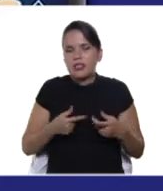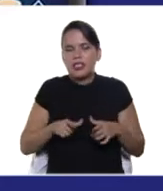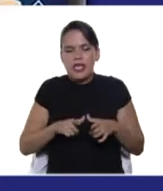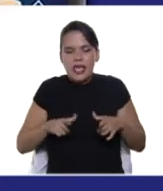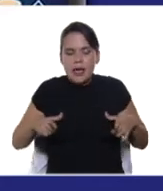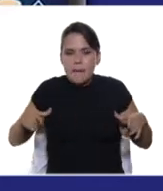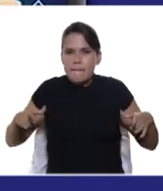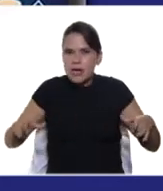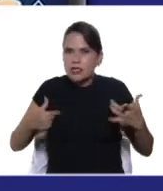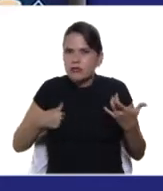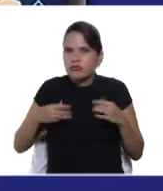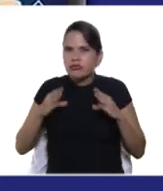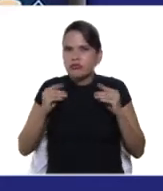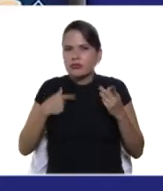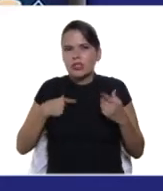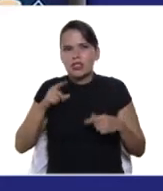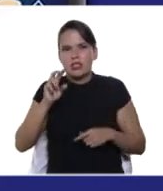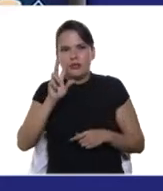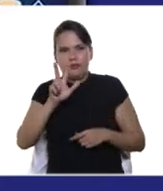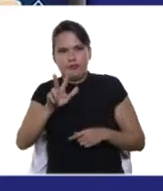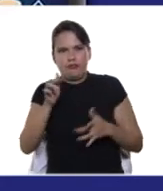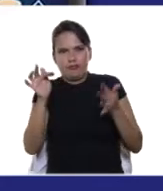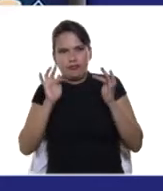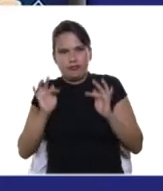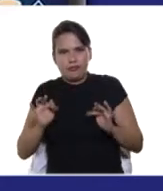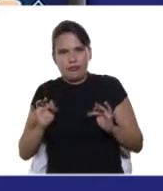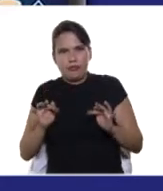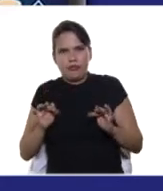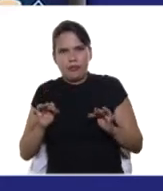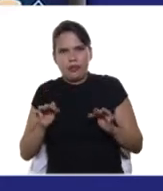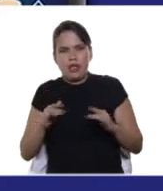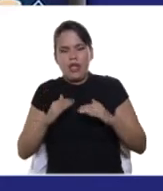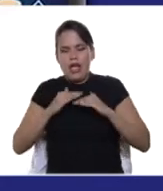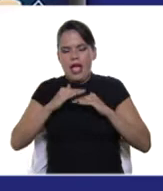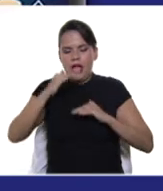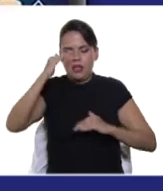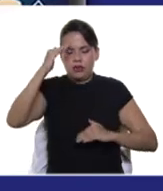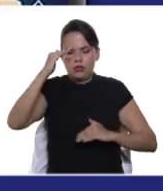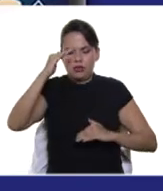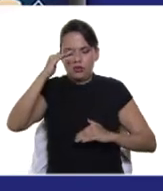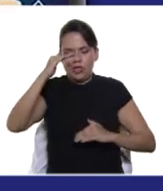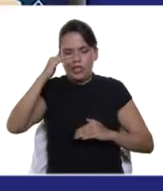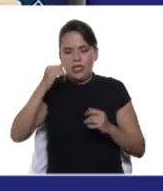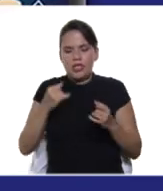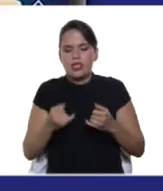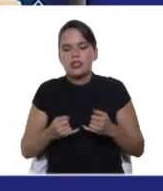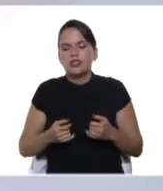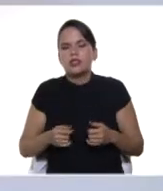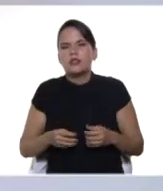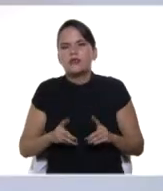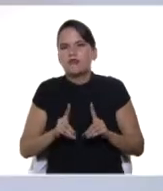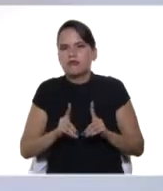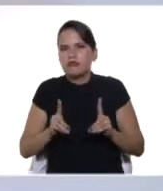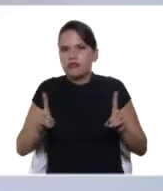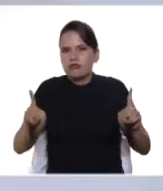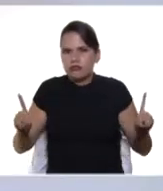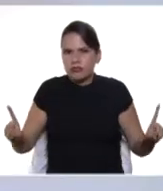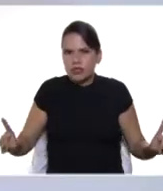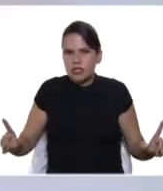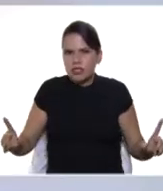a estar referido en 3 dimensiones: longitud, altura y anchura. De igual